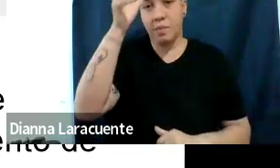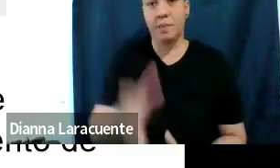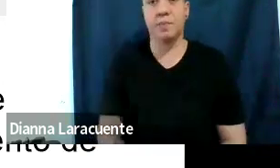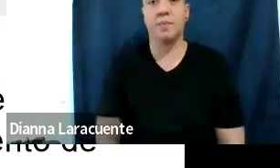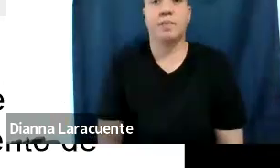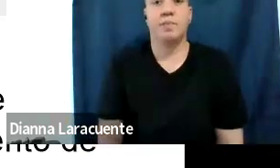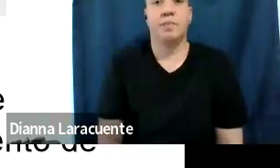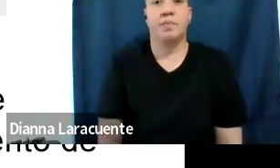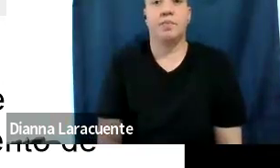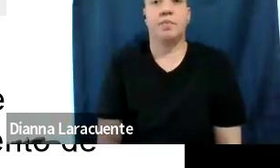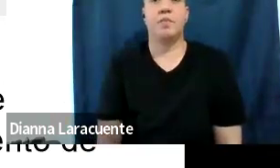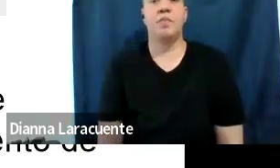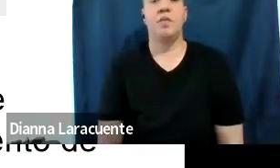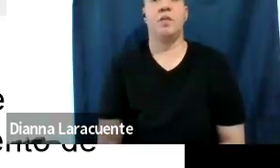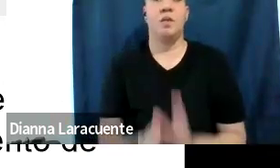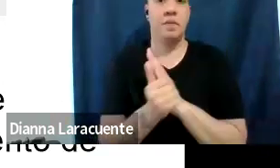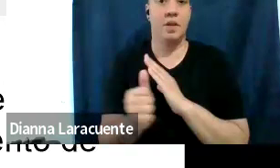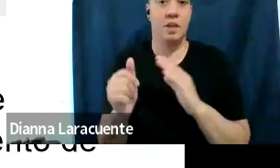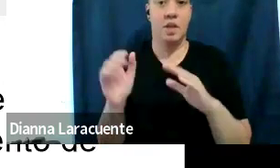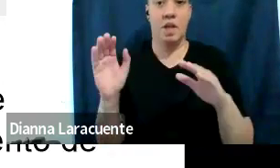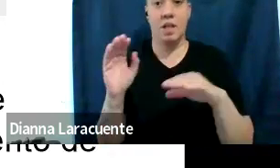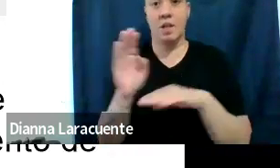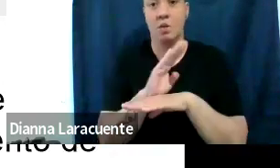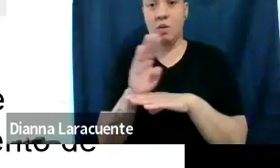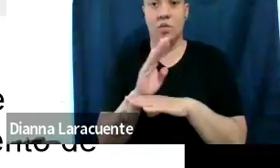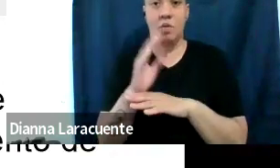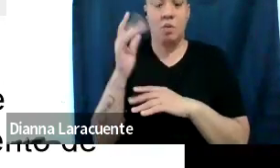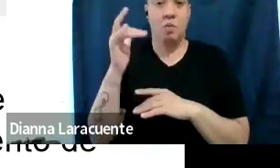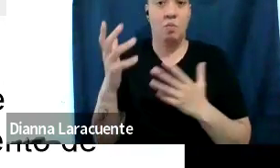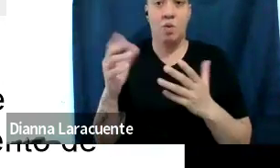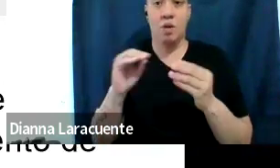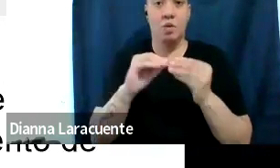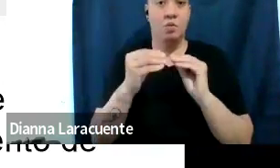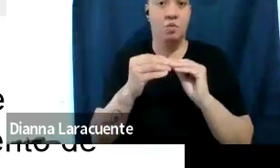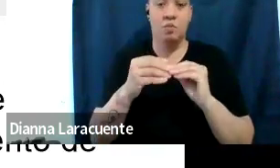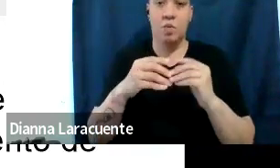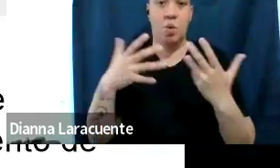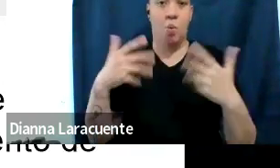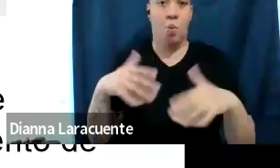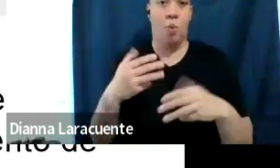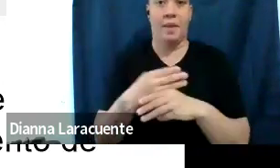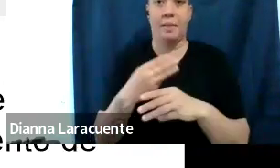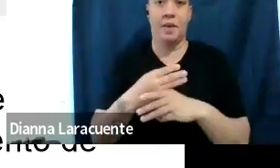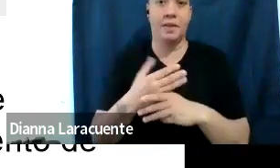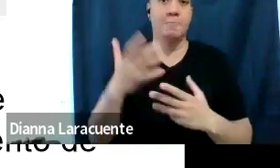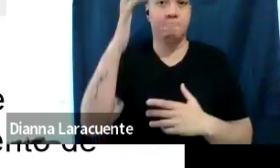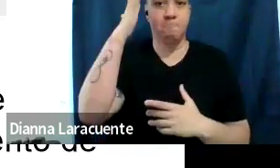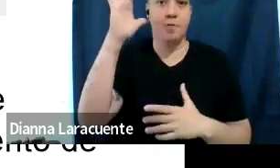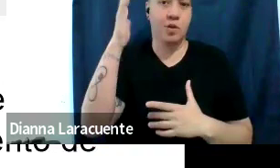Sí, con la habilidad de los negocios y de los números, porque era genial con los números. Por eso podía negociar las